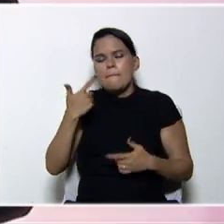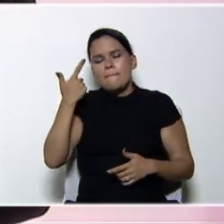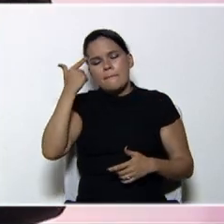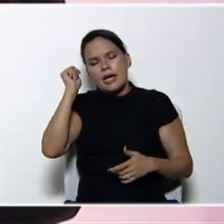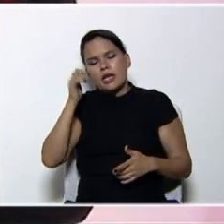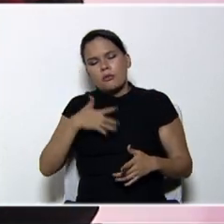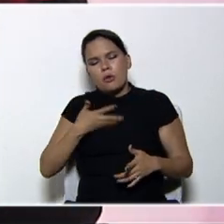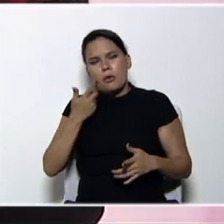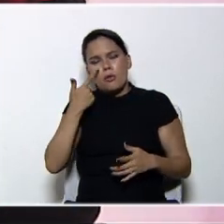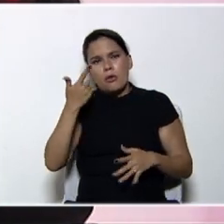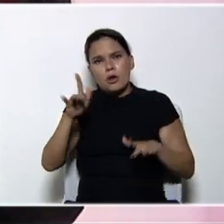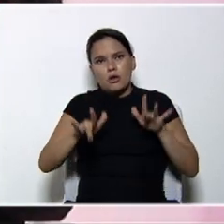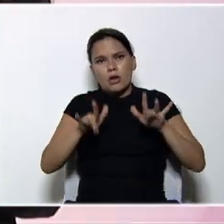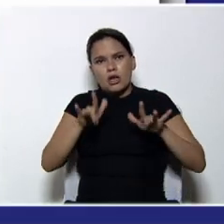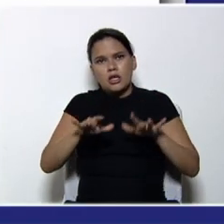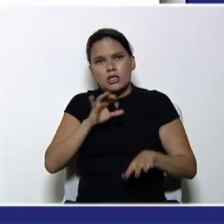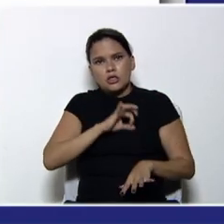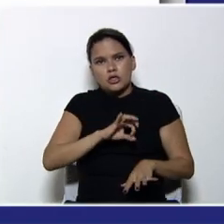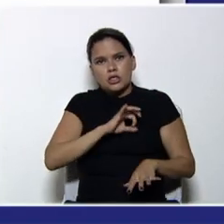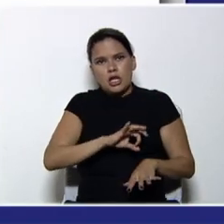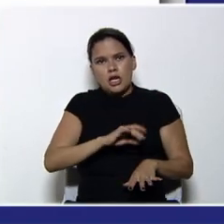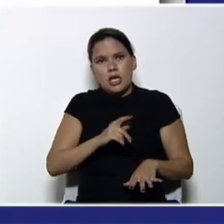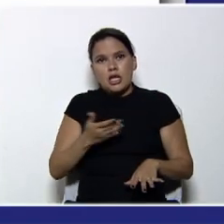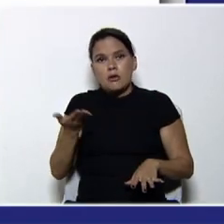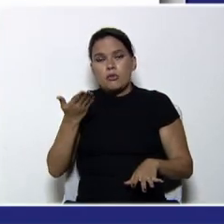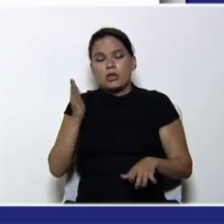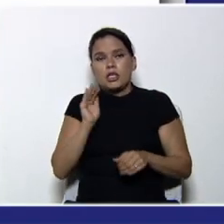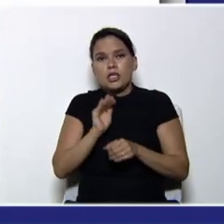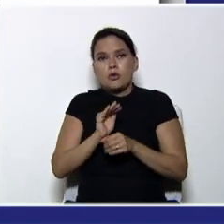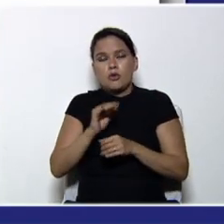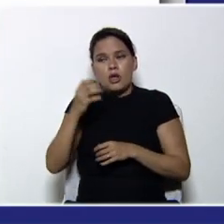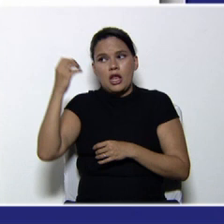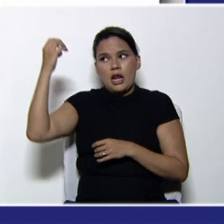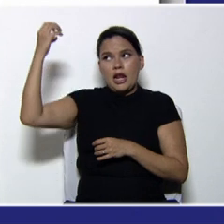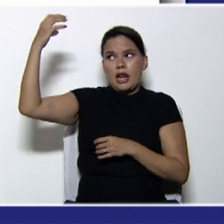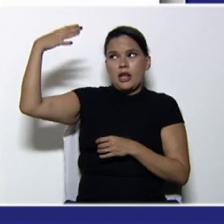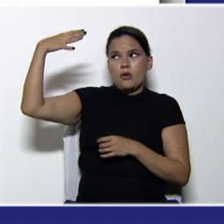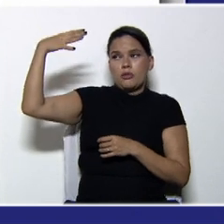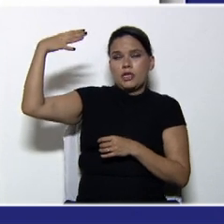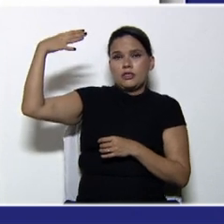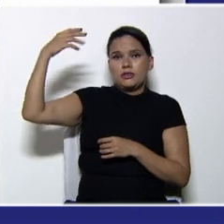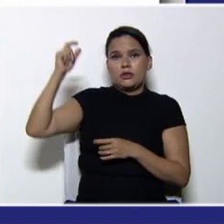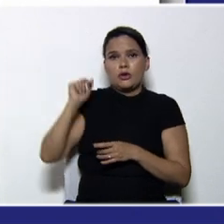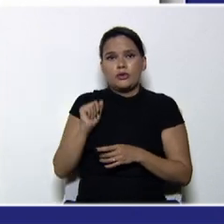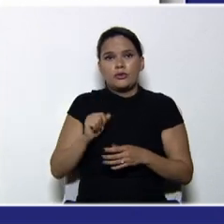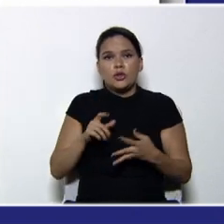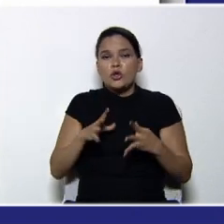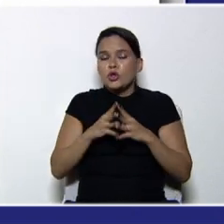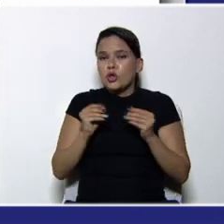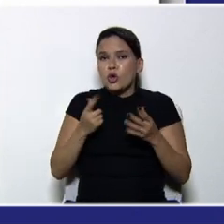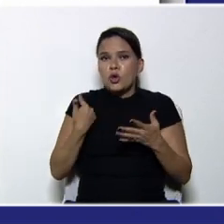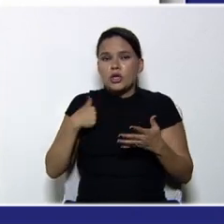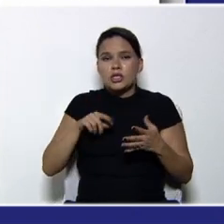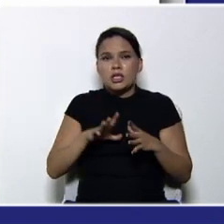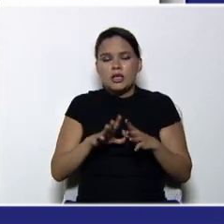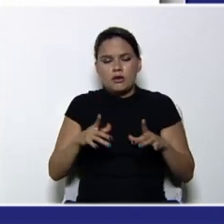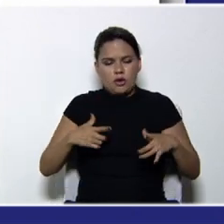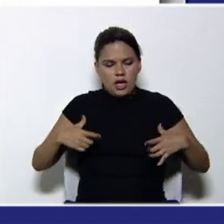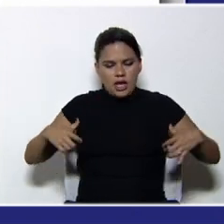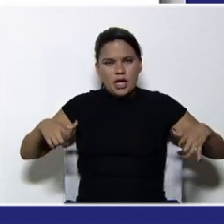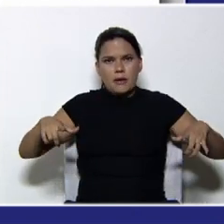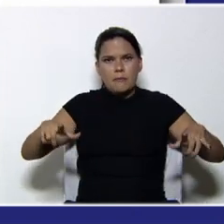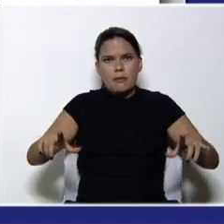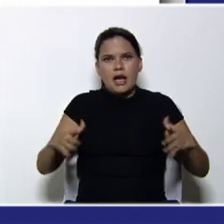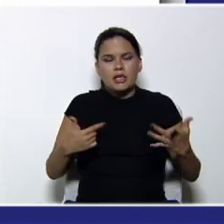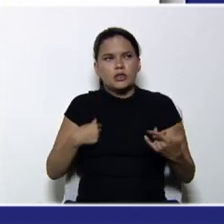sociales. Es importante cuidar la iluminación, todo lo que tiene que ver con la escenografía,